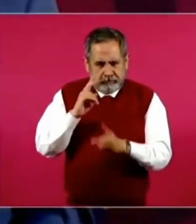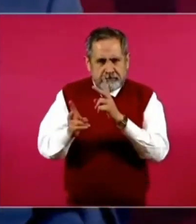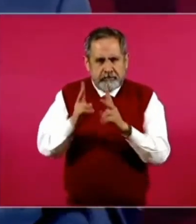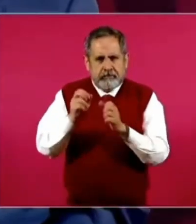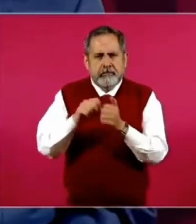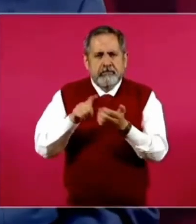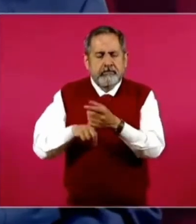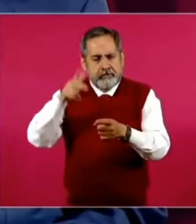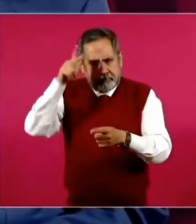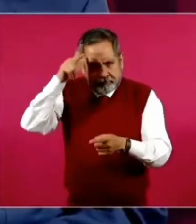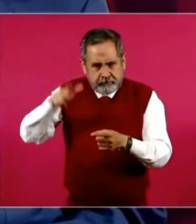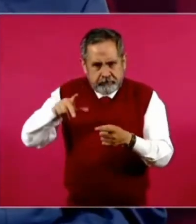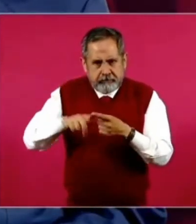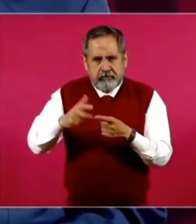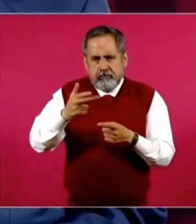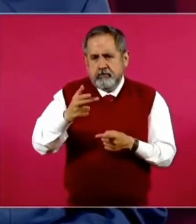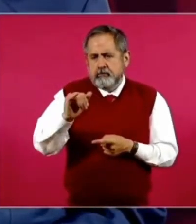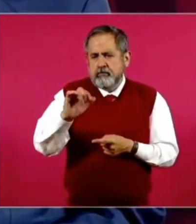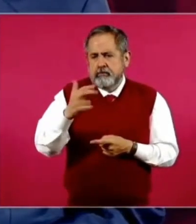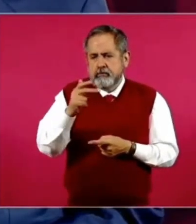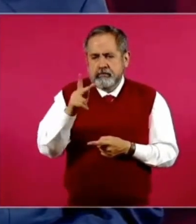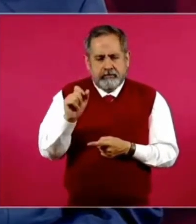de Hidalgo, lo de Huichapa.